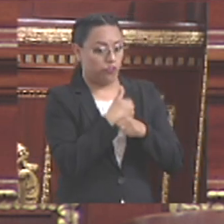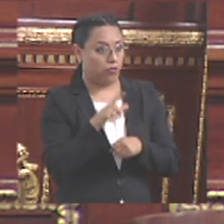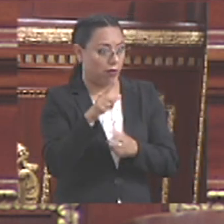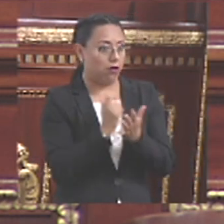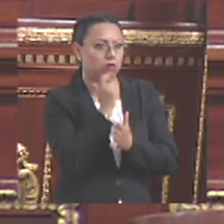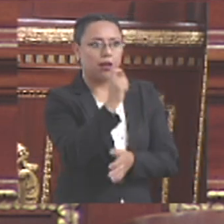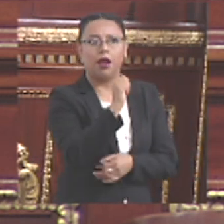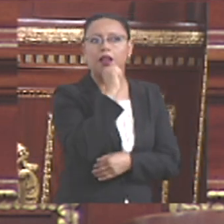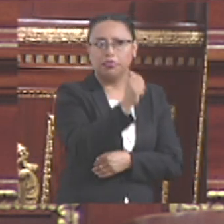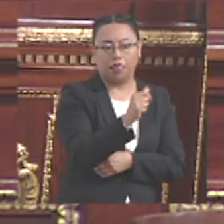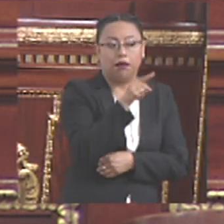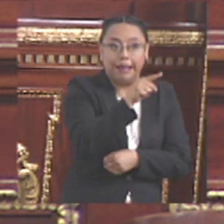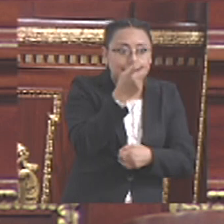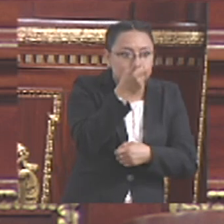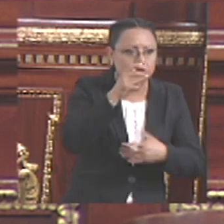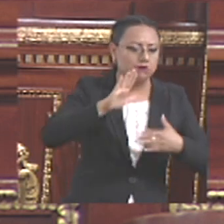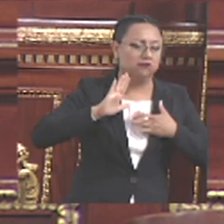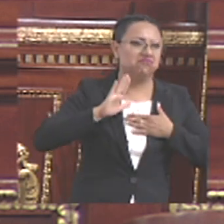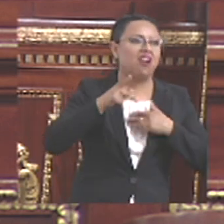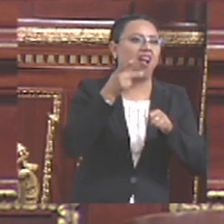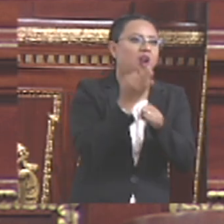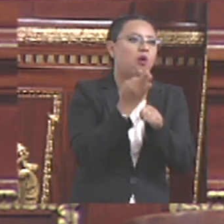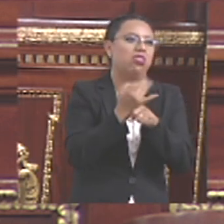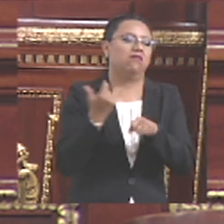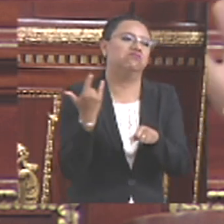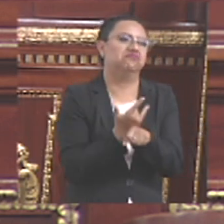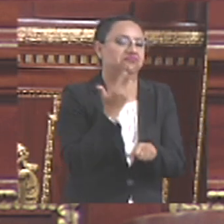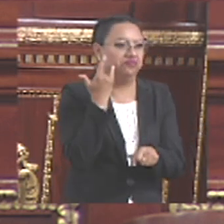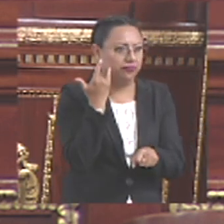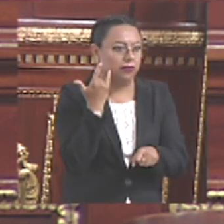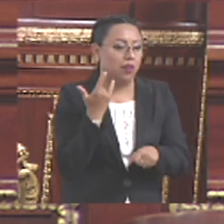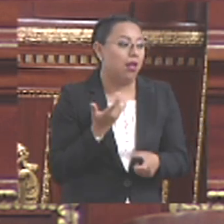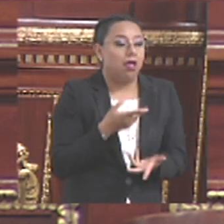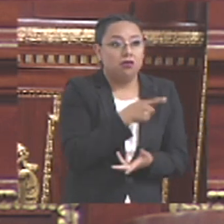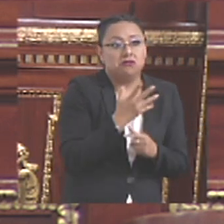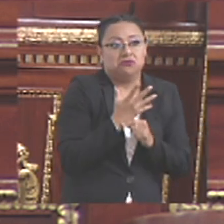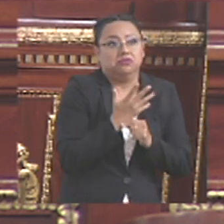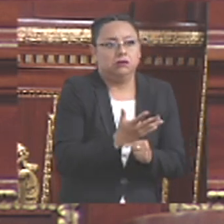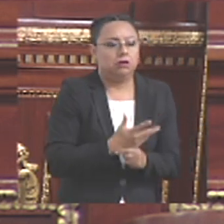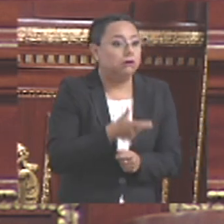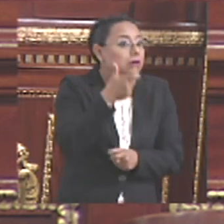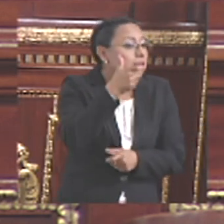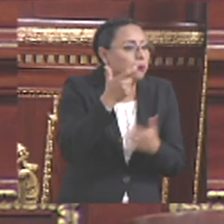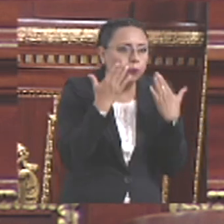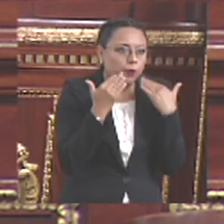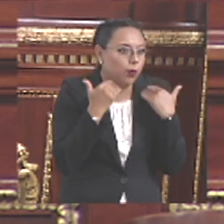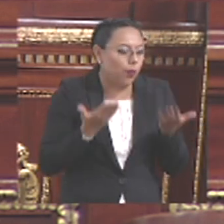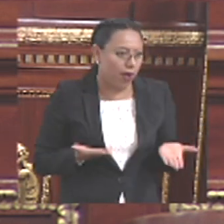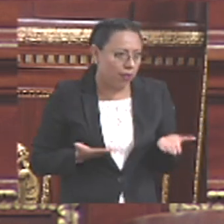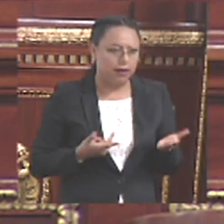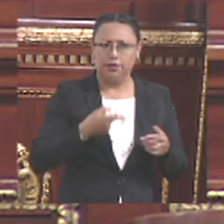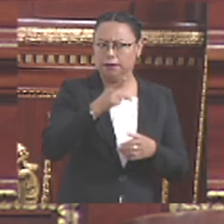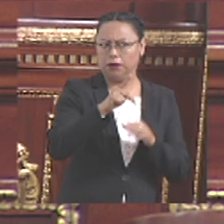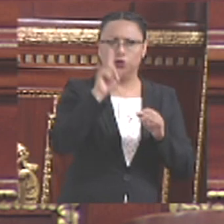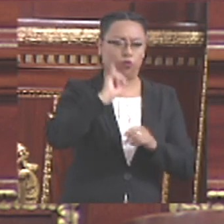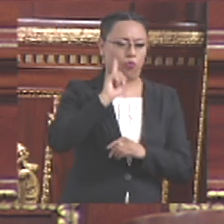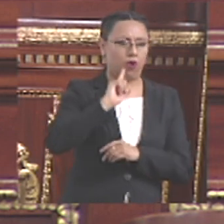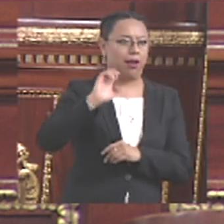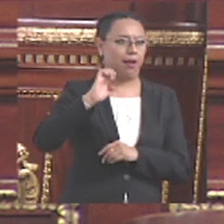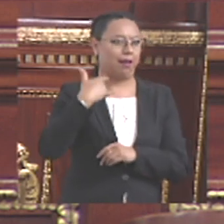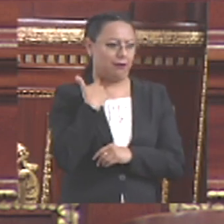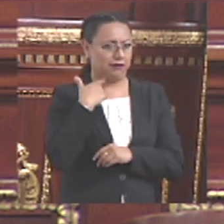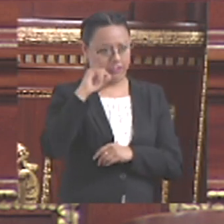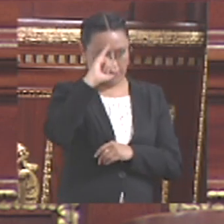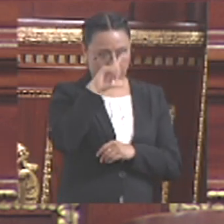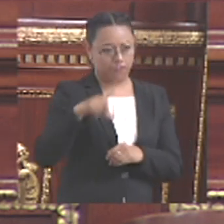argumentando falsamente que no hay recursos. ¿No hay recursos? Según la jefa de gobierno, a pregunta de